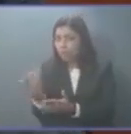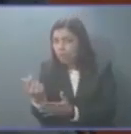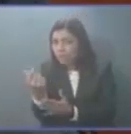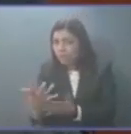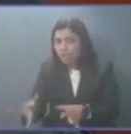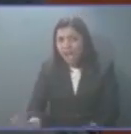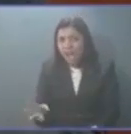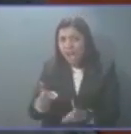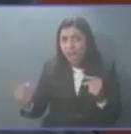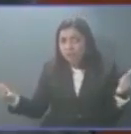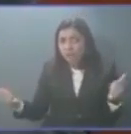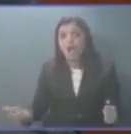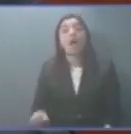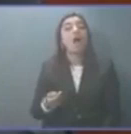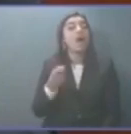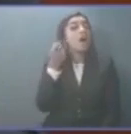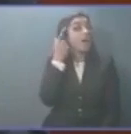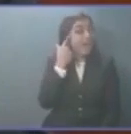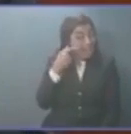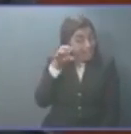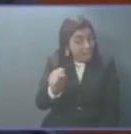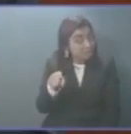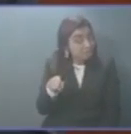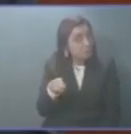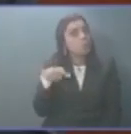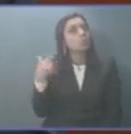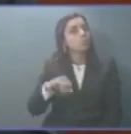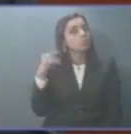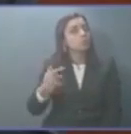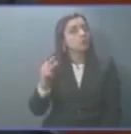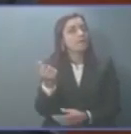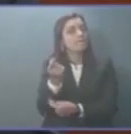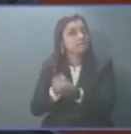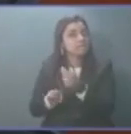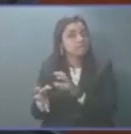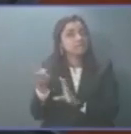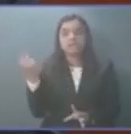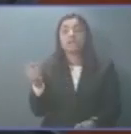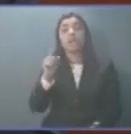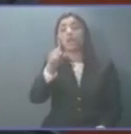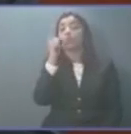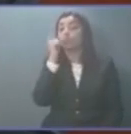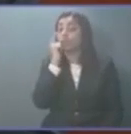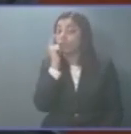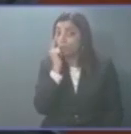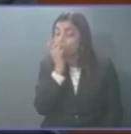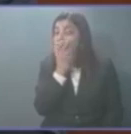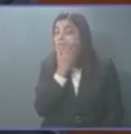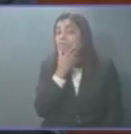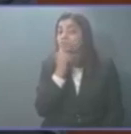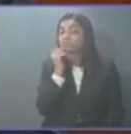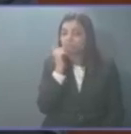ocurrió, estamos a las puertas de una malversación. Hay que poner las barbas en remojo y quizás el llamado para el